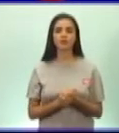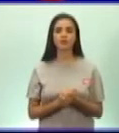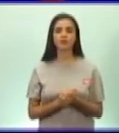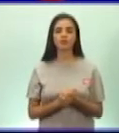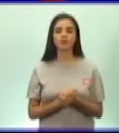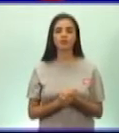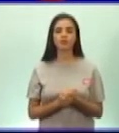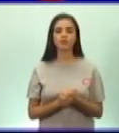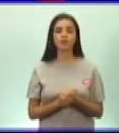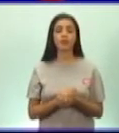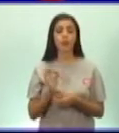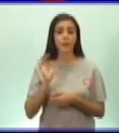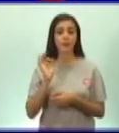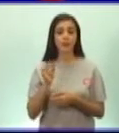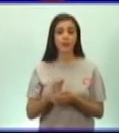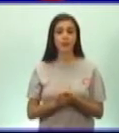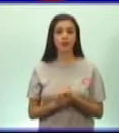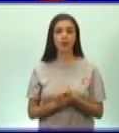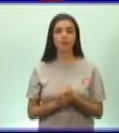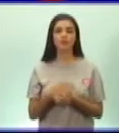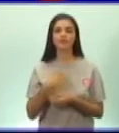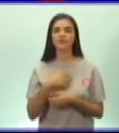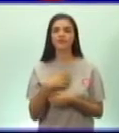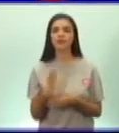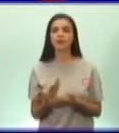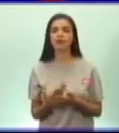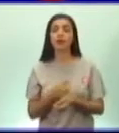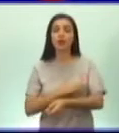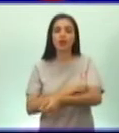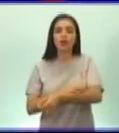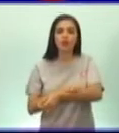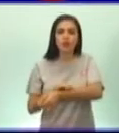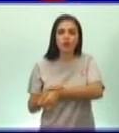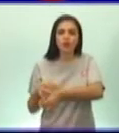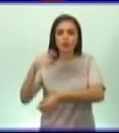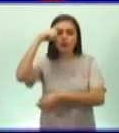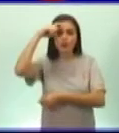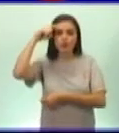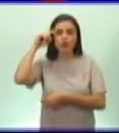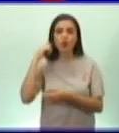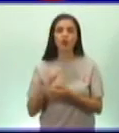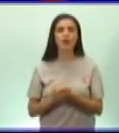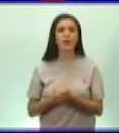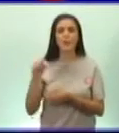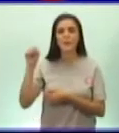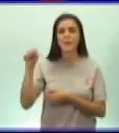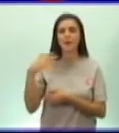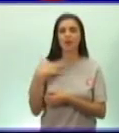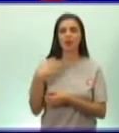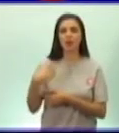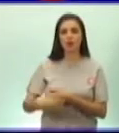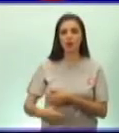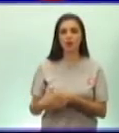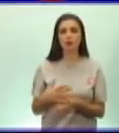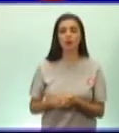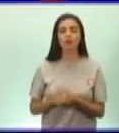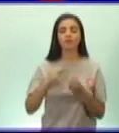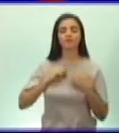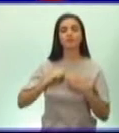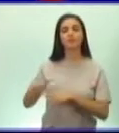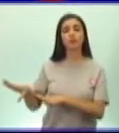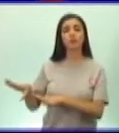Que esta sustancia que contiene el sudor son sustancias tóxicas y que hay que